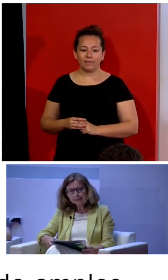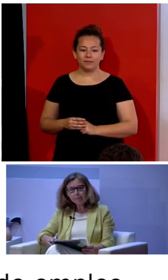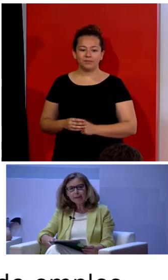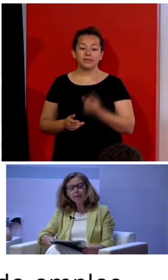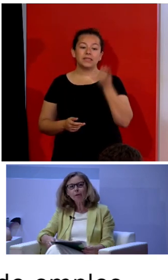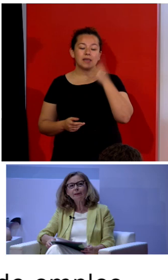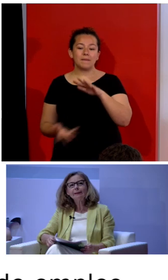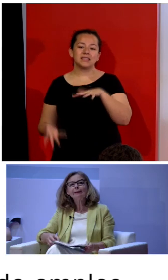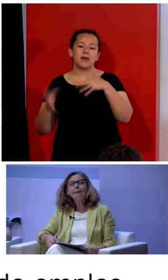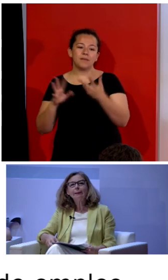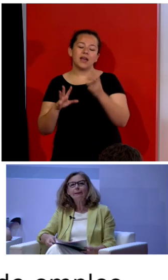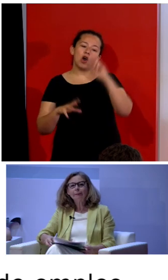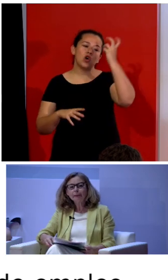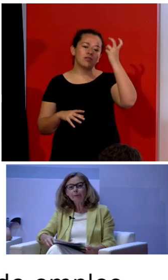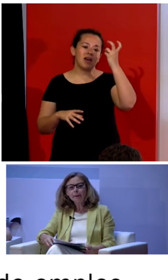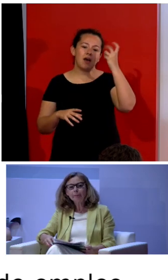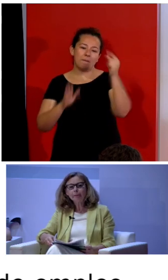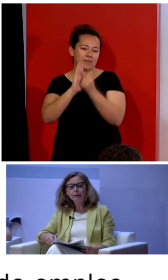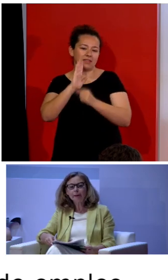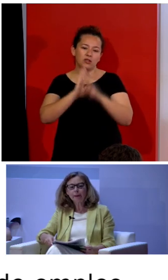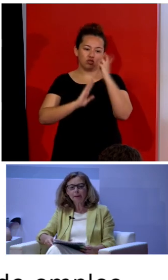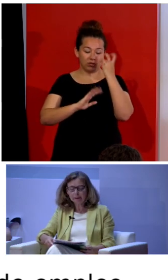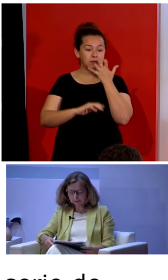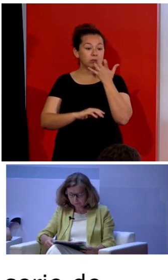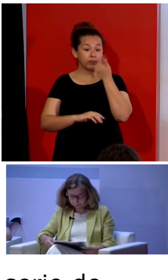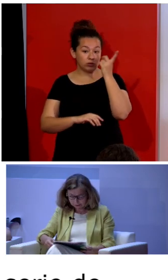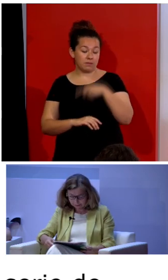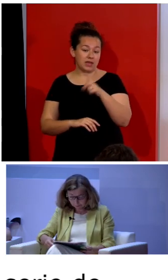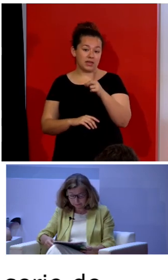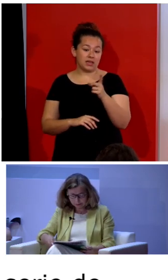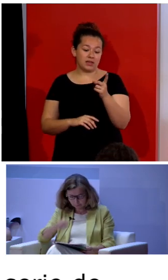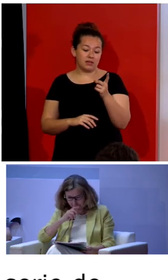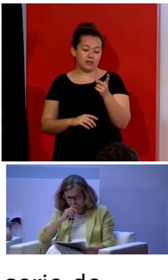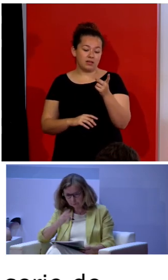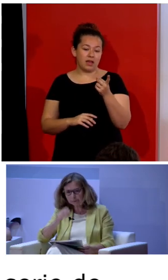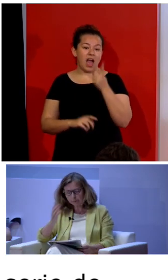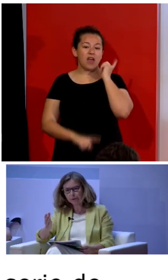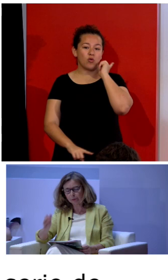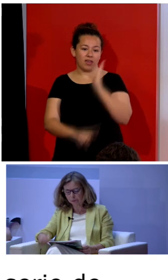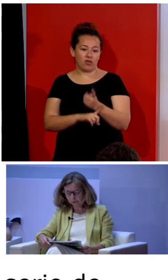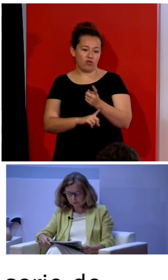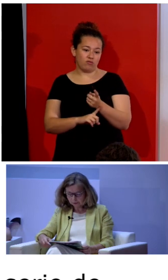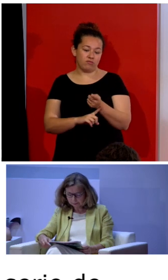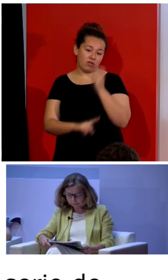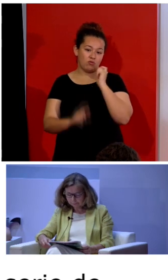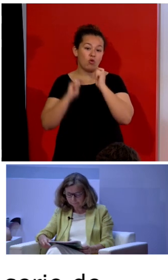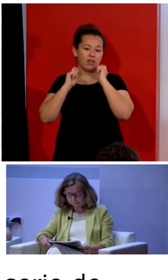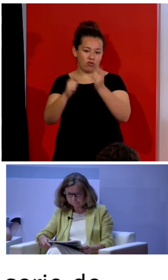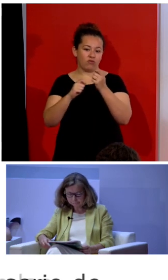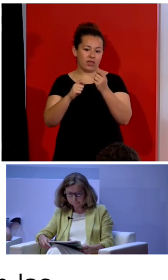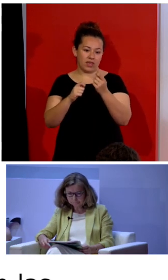También se aplican otra serie de medidas, también, por ejemplo, en la adjudicación de puestos. Es